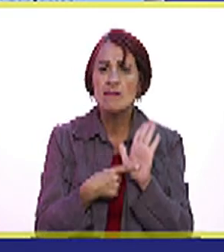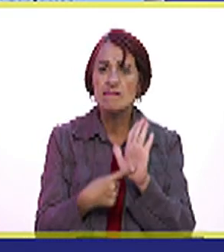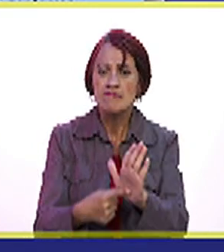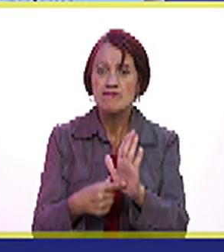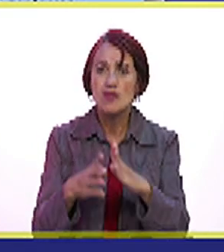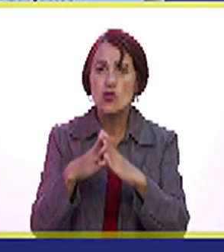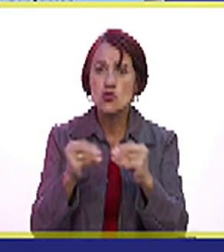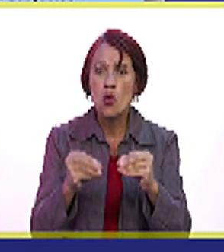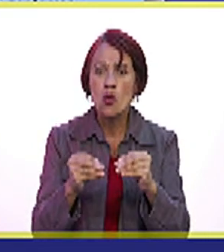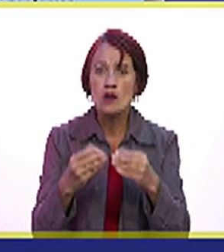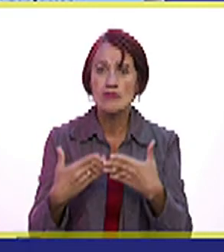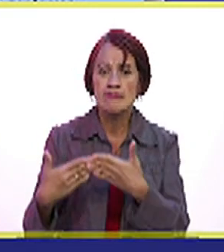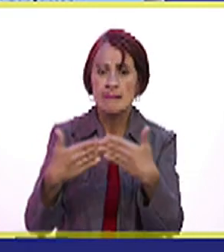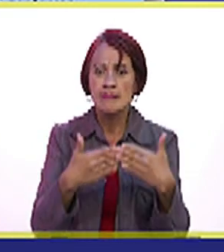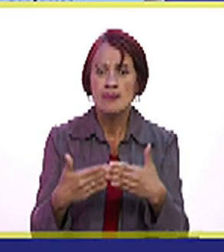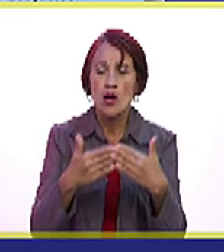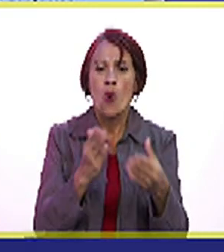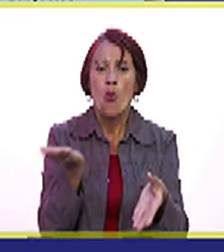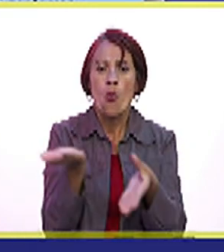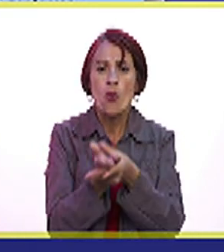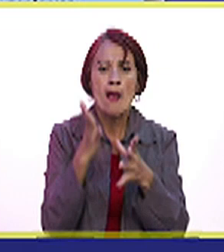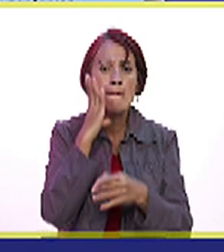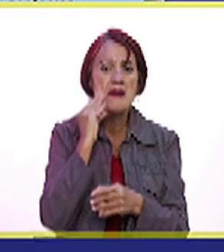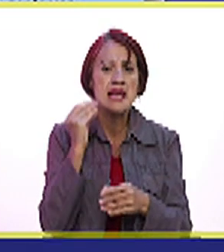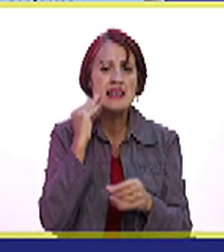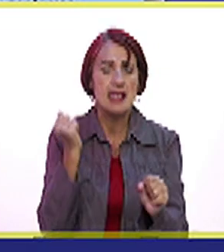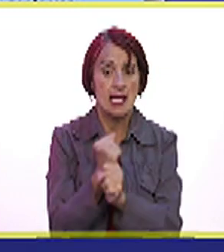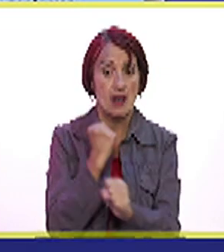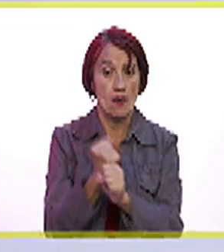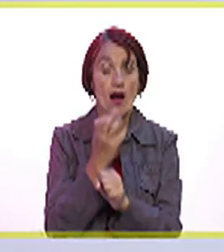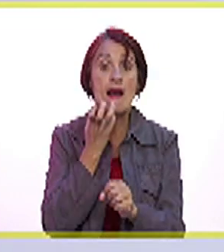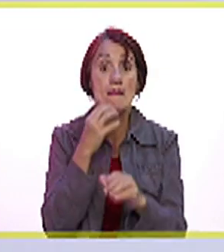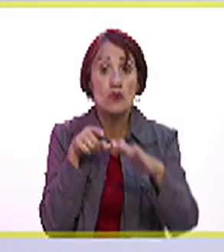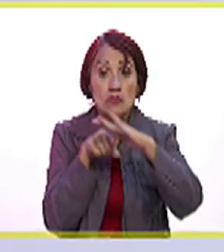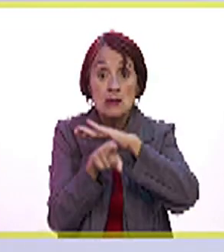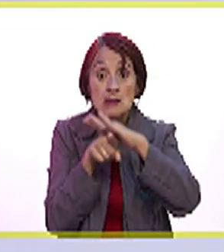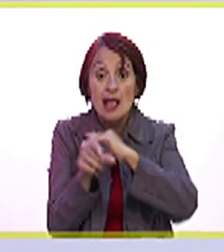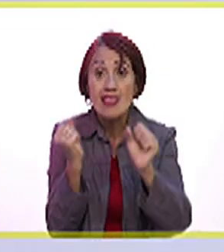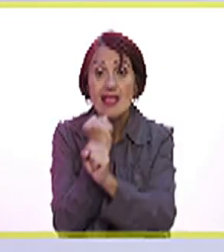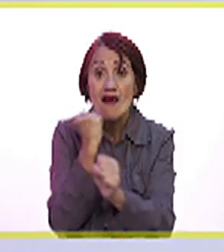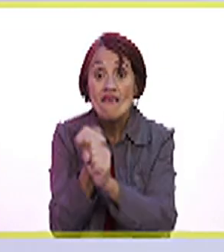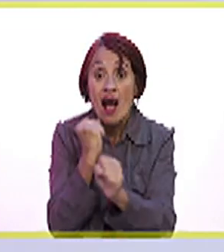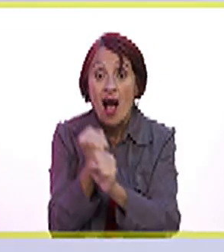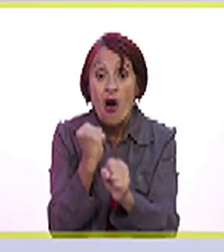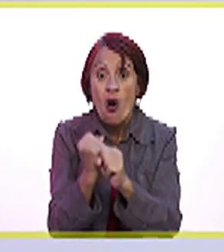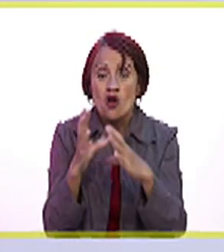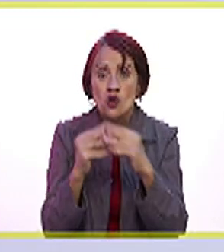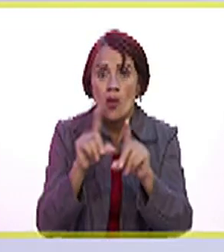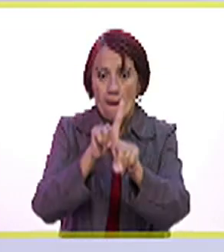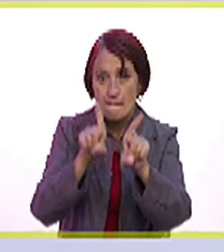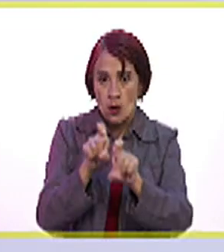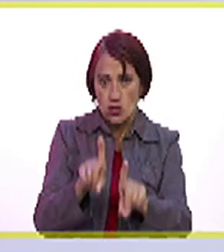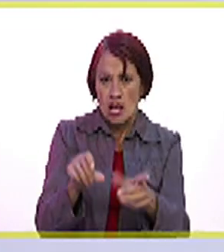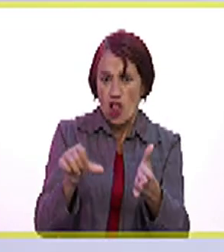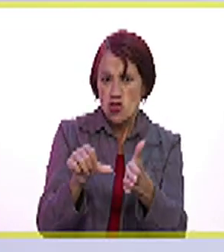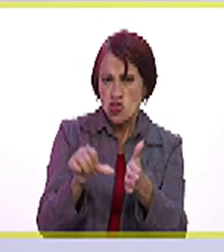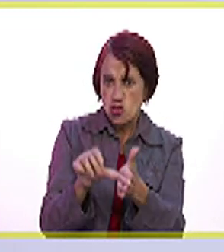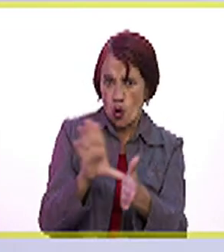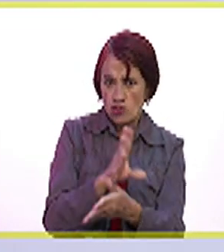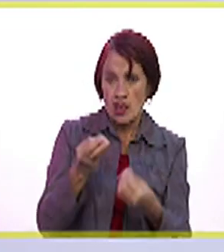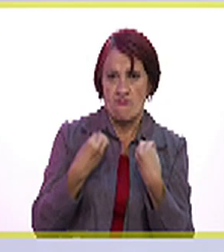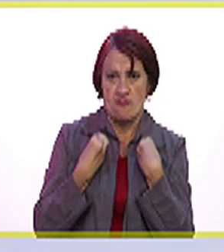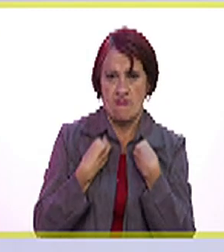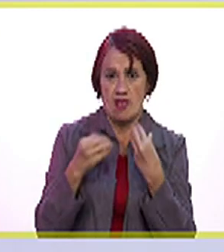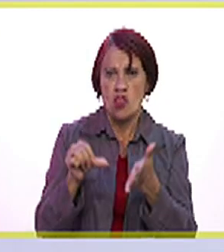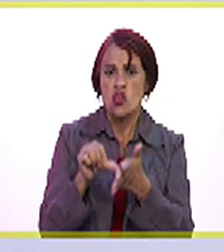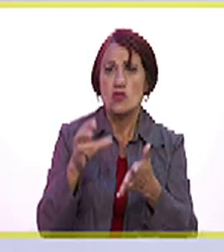los aplicantes su currículum? ¿Okay? Cuando estamos buscando un trabajo, esa es la pregunta que normalmente nosotros hacemos. ¿Dónde envío mi